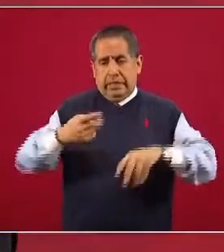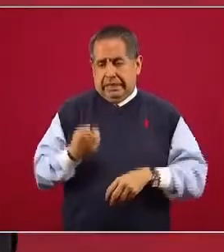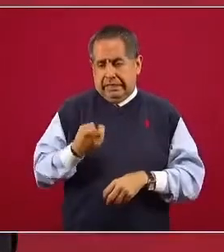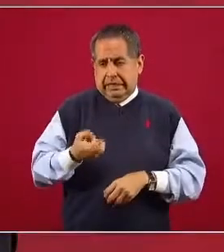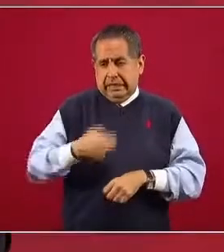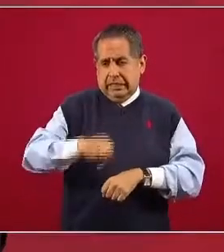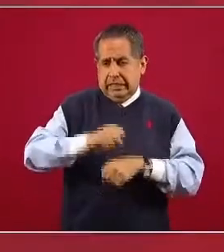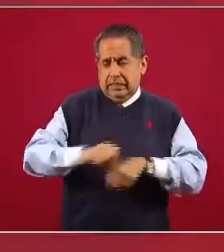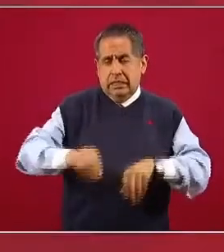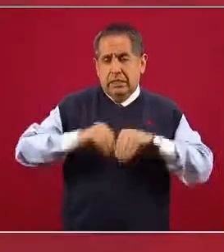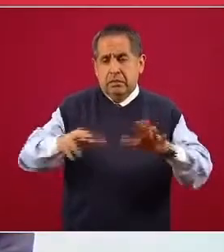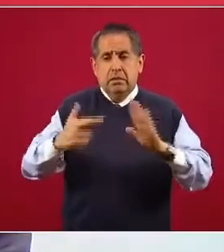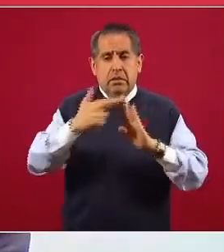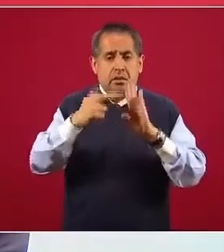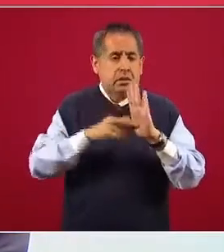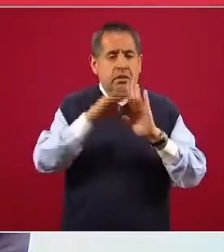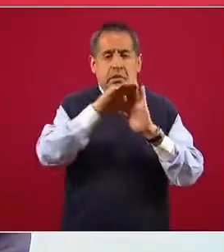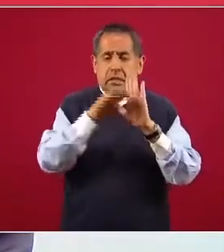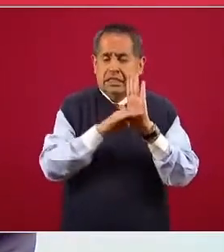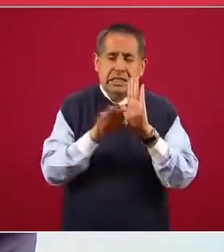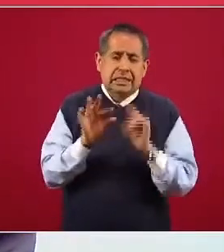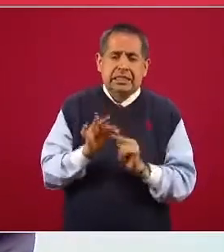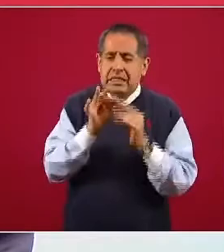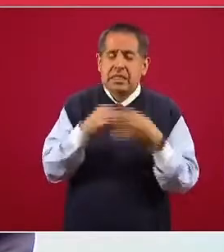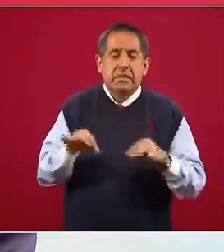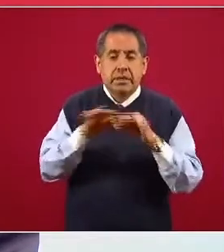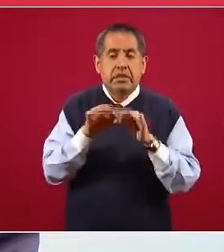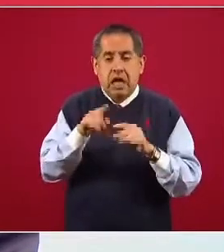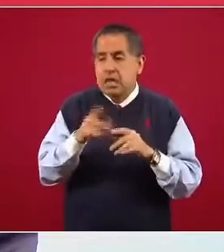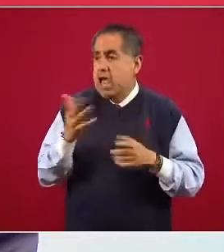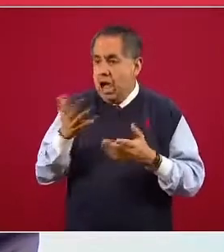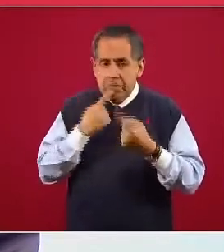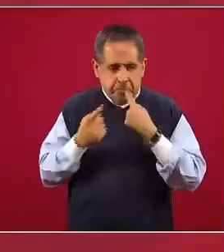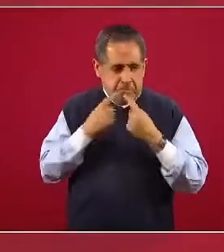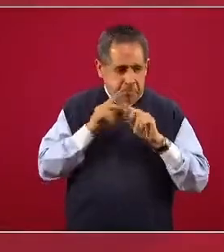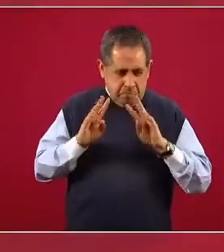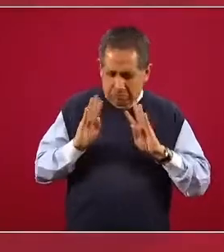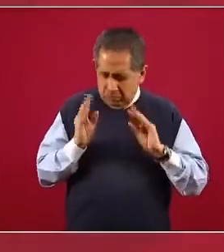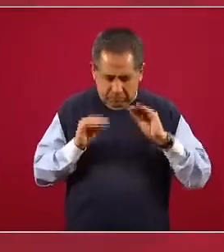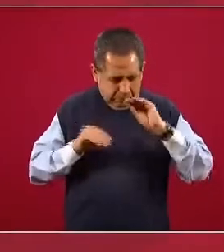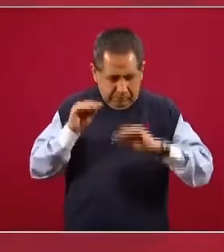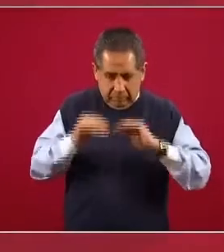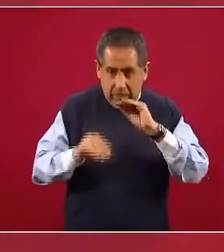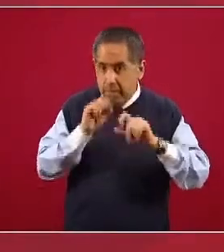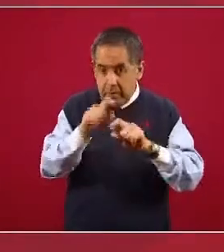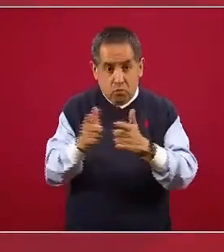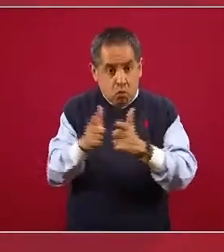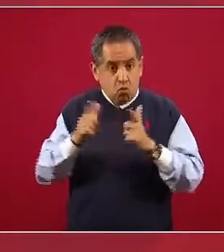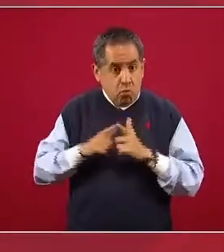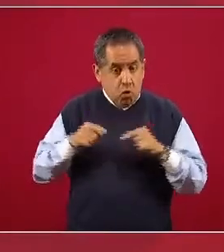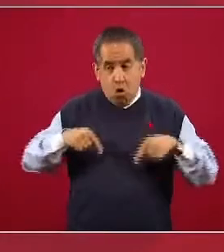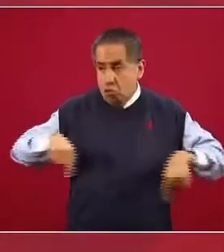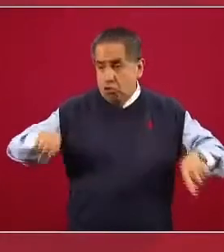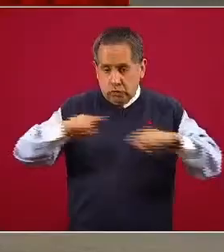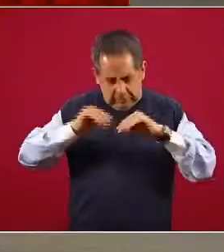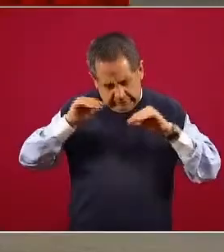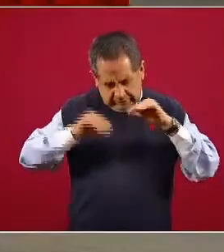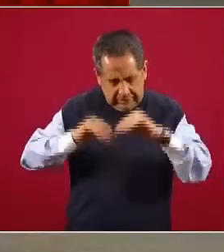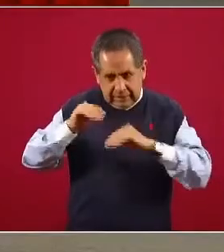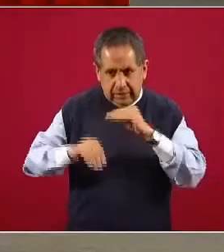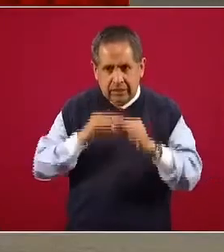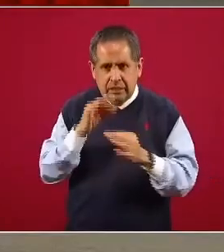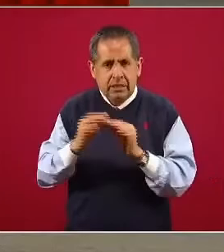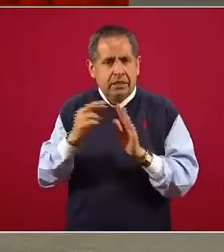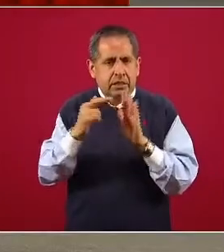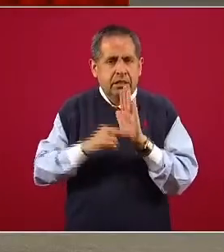semana, un lineamiento técnico específico que trabajamos con el mismo grupo institucional con el que hicimos